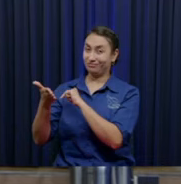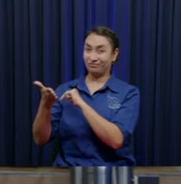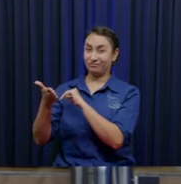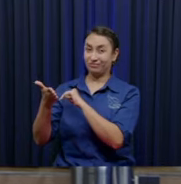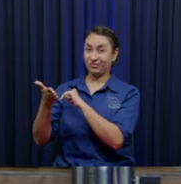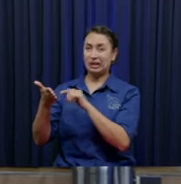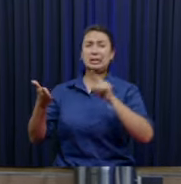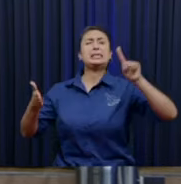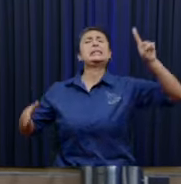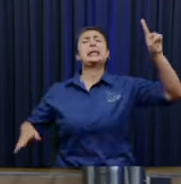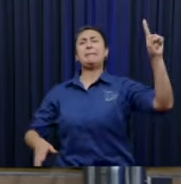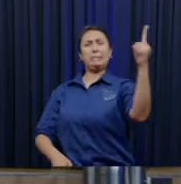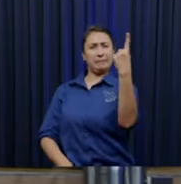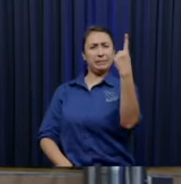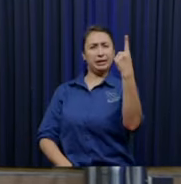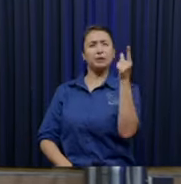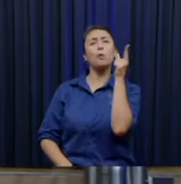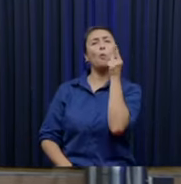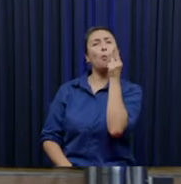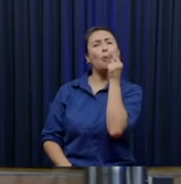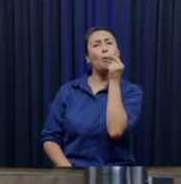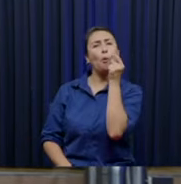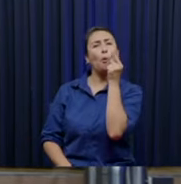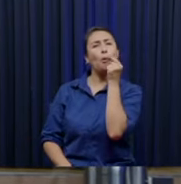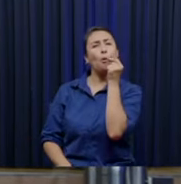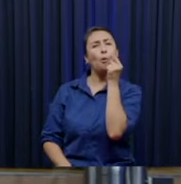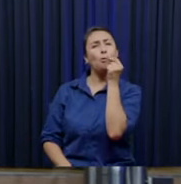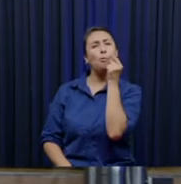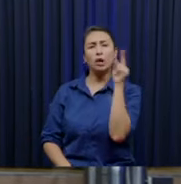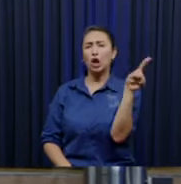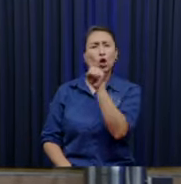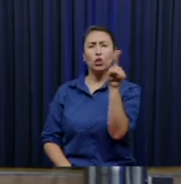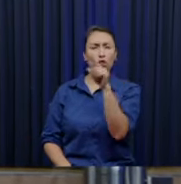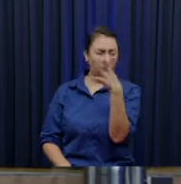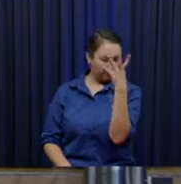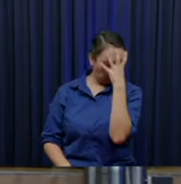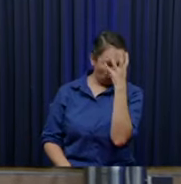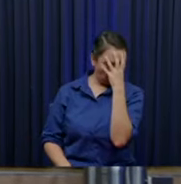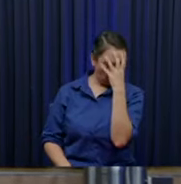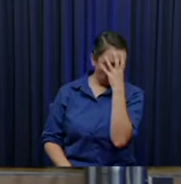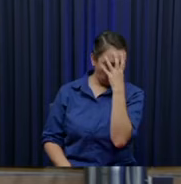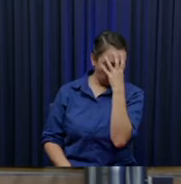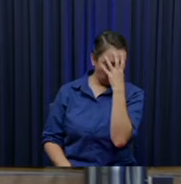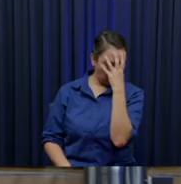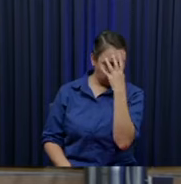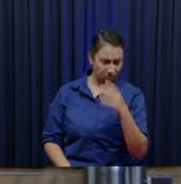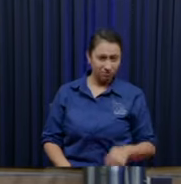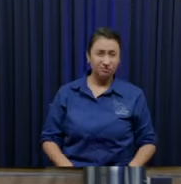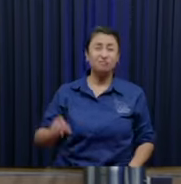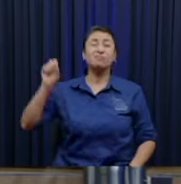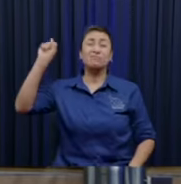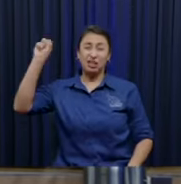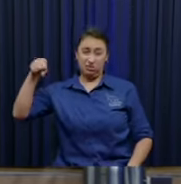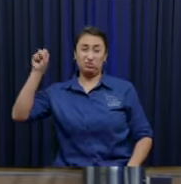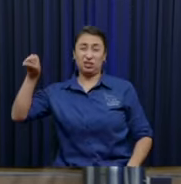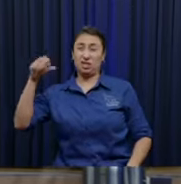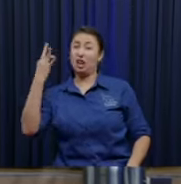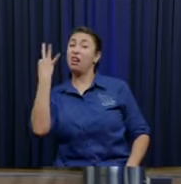si el primer Adán no fue engañado, sino que la mujer fue engañada y